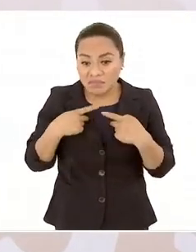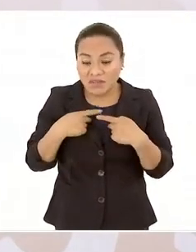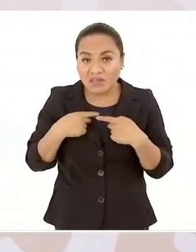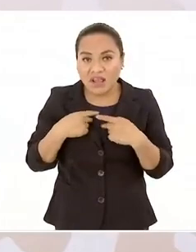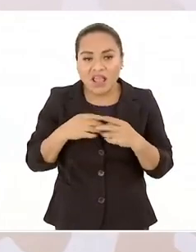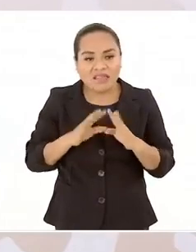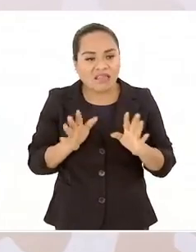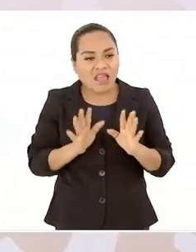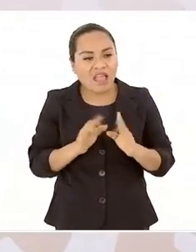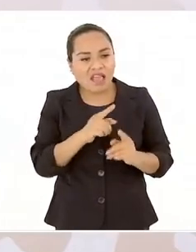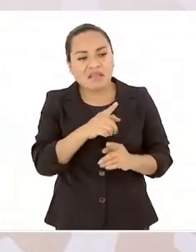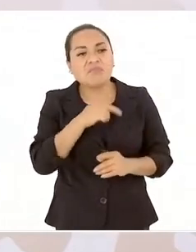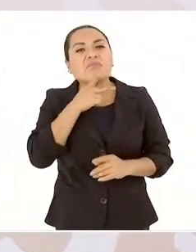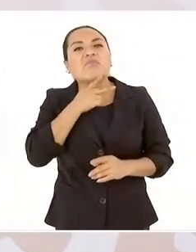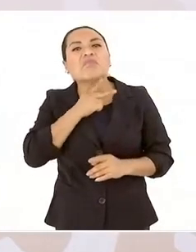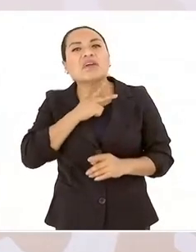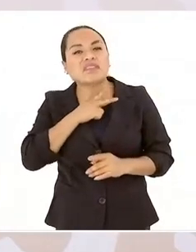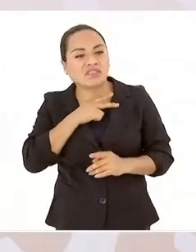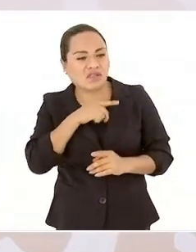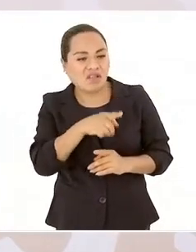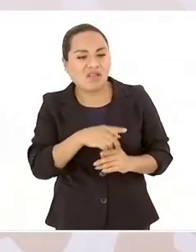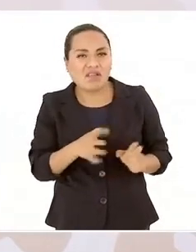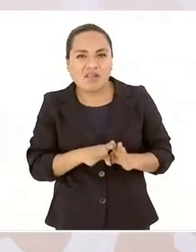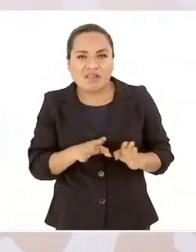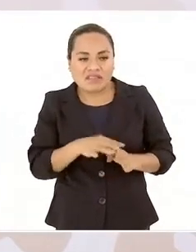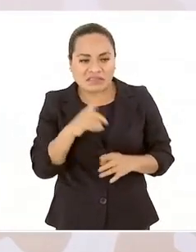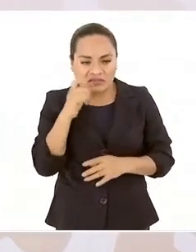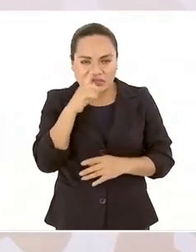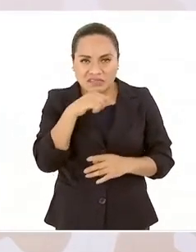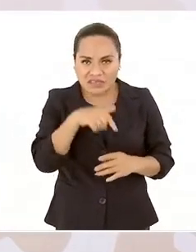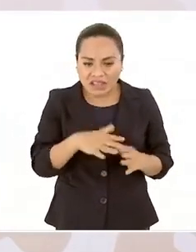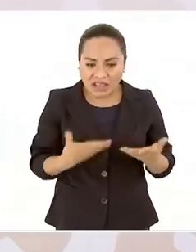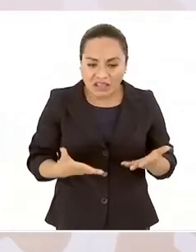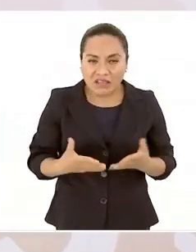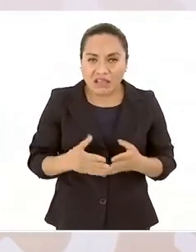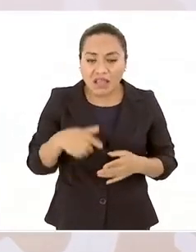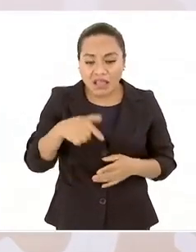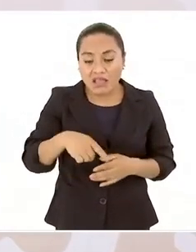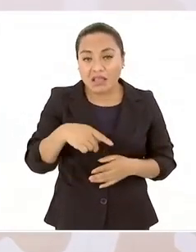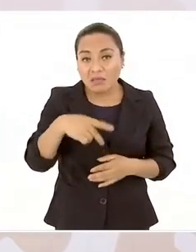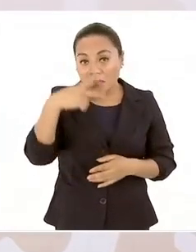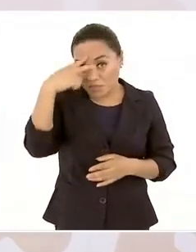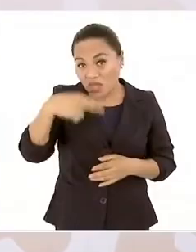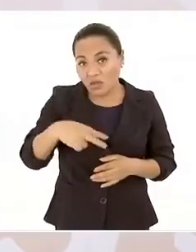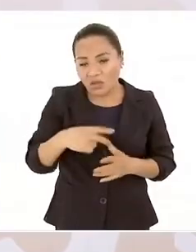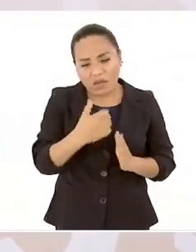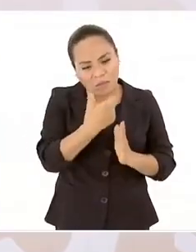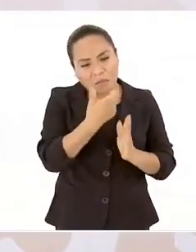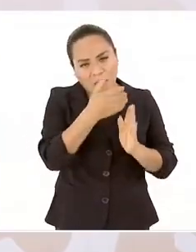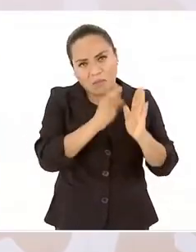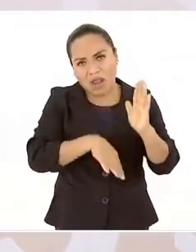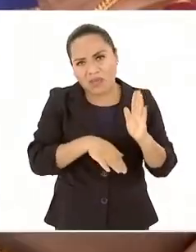petróleo. Está más barata la gasolina en México que en Estados Unidos.